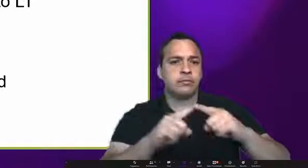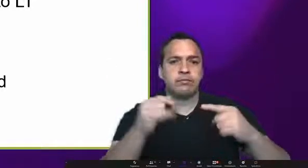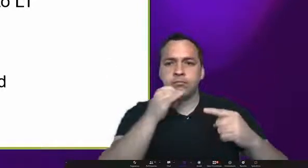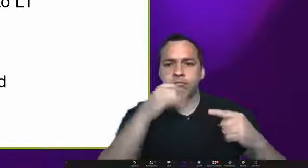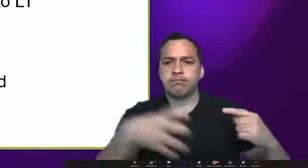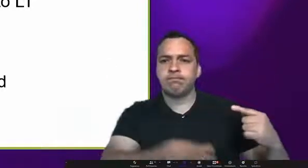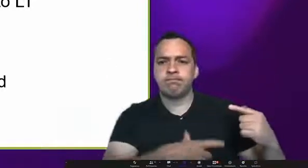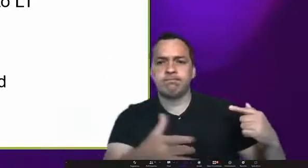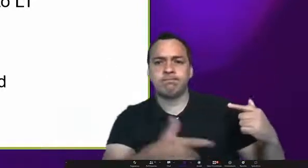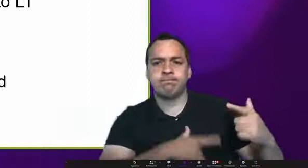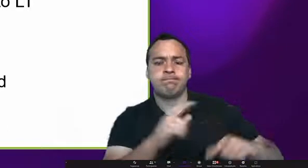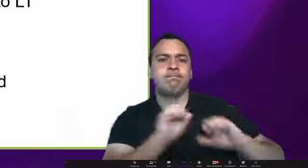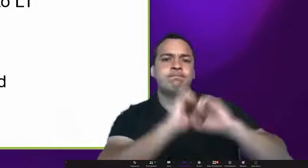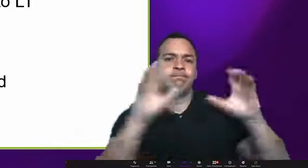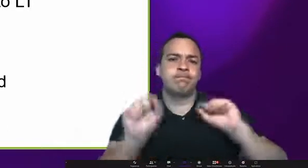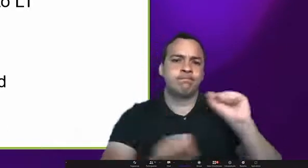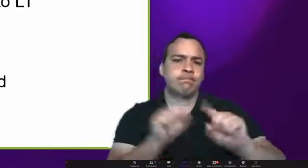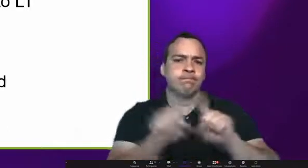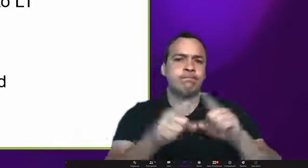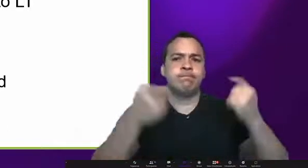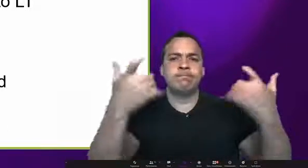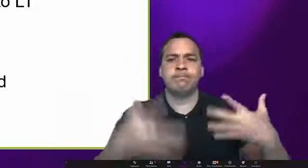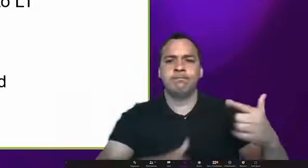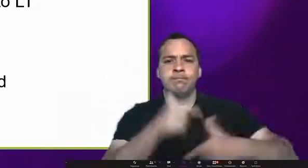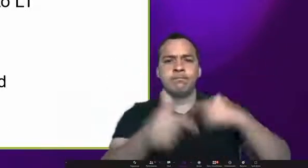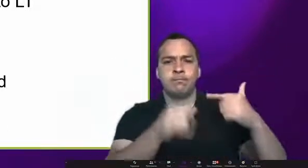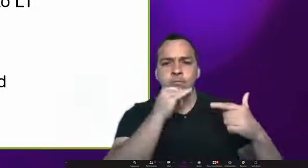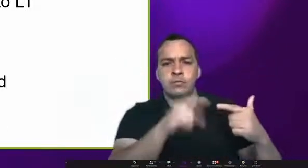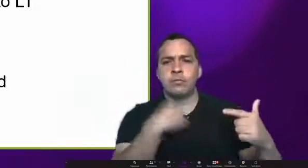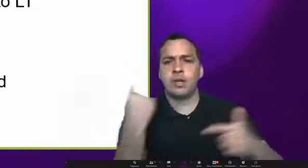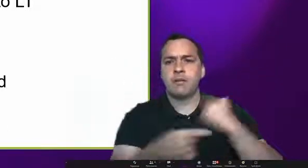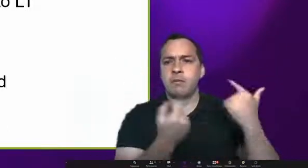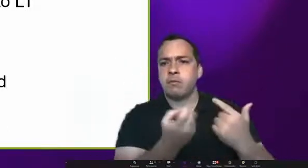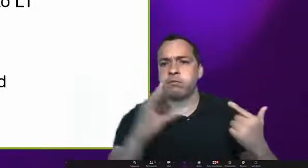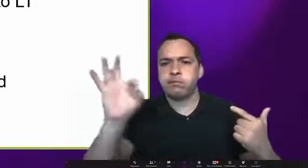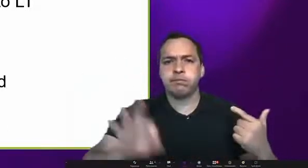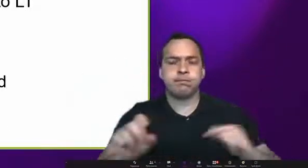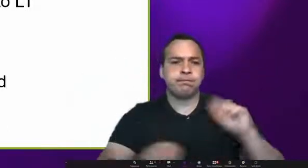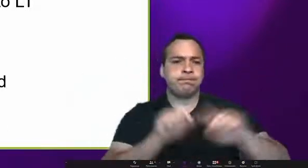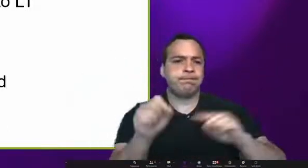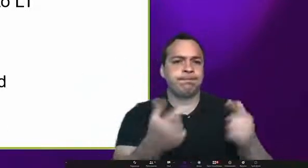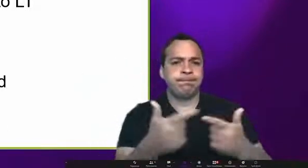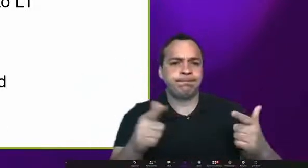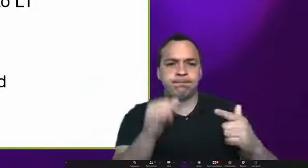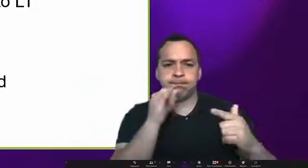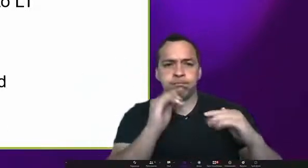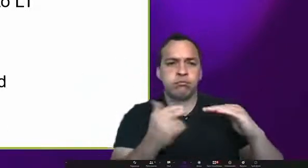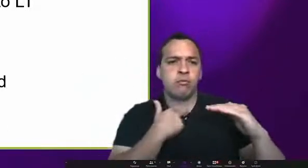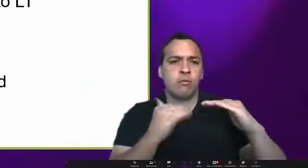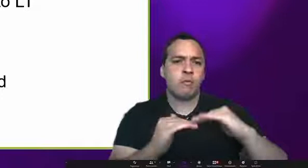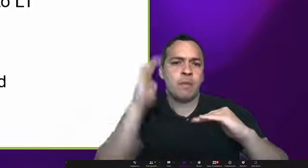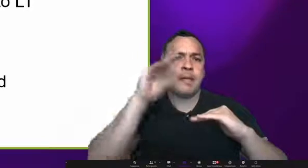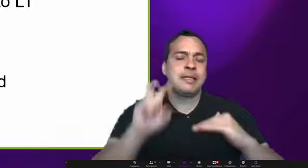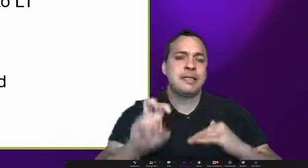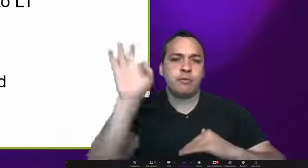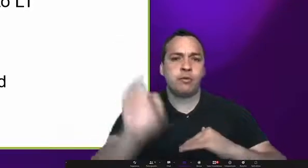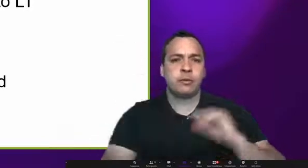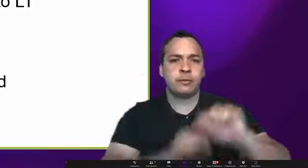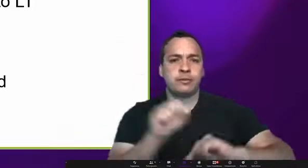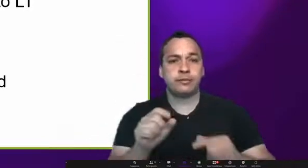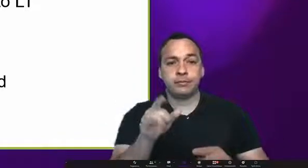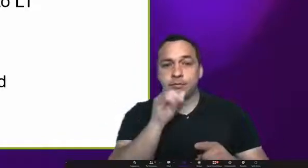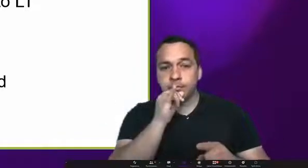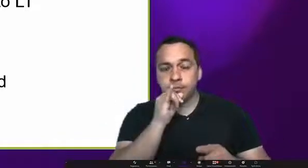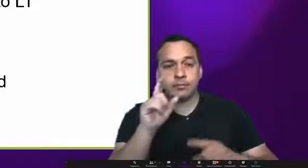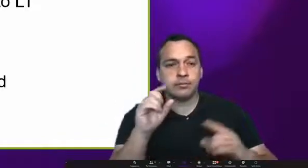hígado? Obviamente estamos hablando de casos de mortalidad que no tiene que ser superior al 5% para el caso